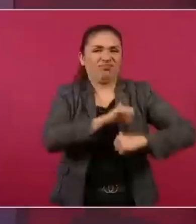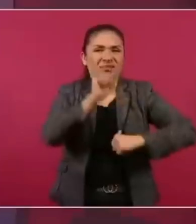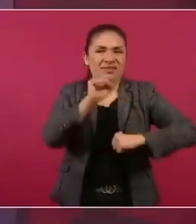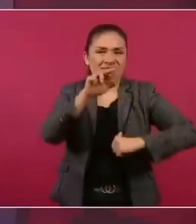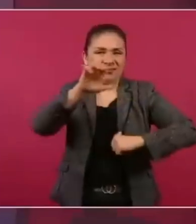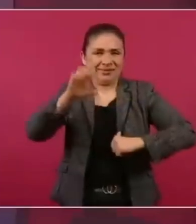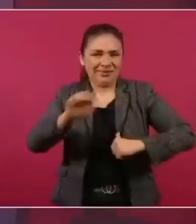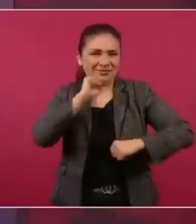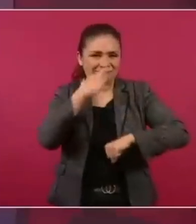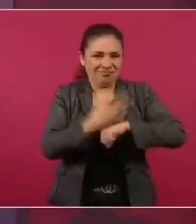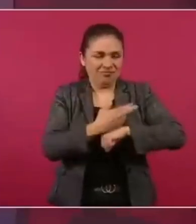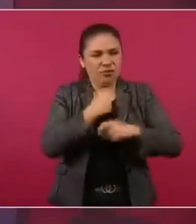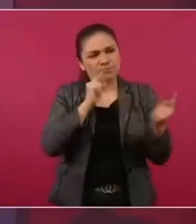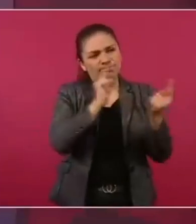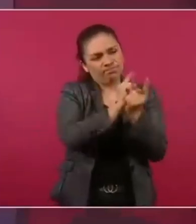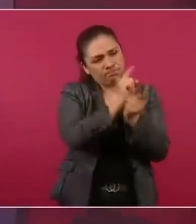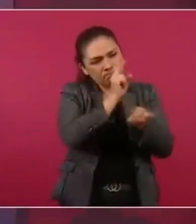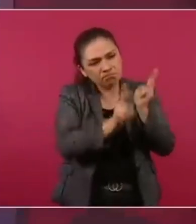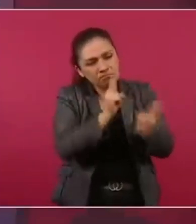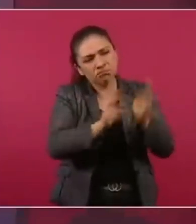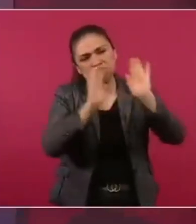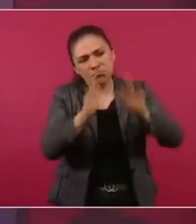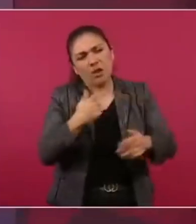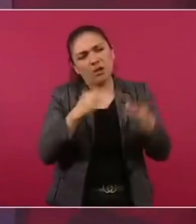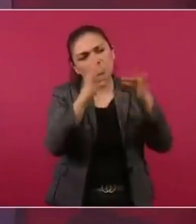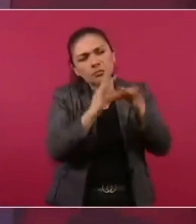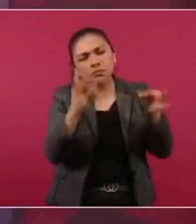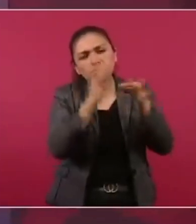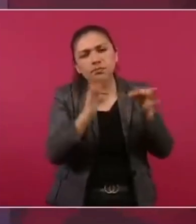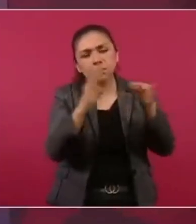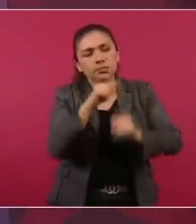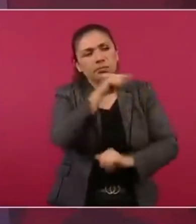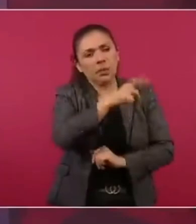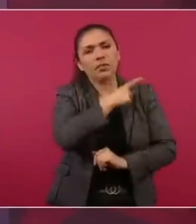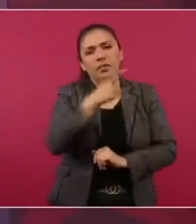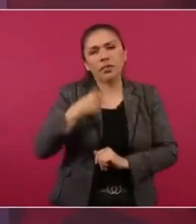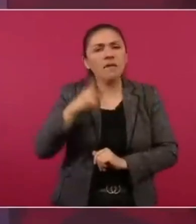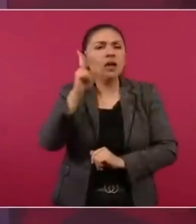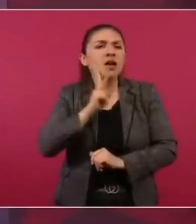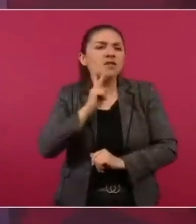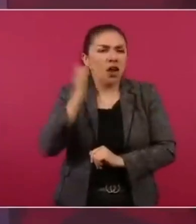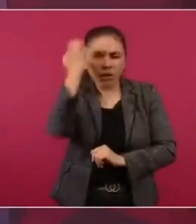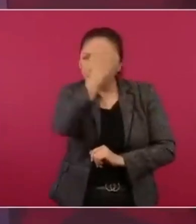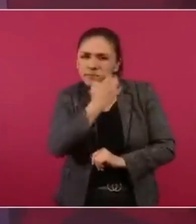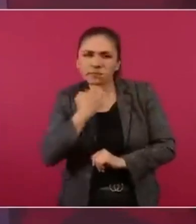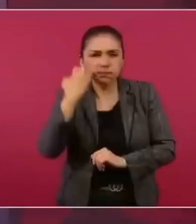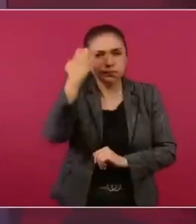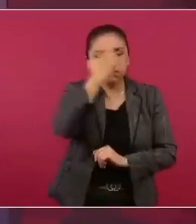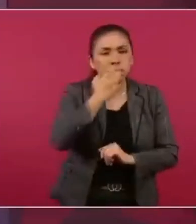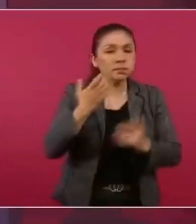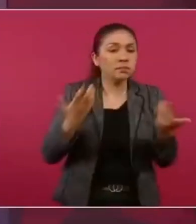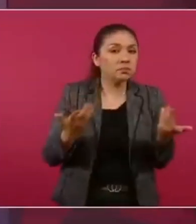que haga el análisis, que